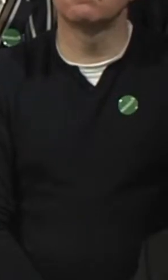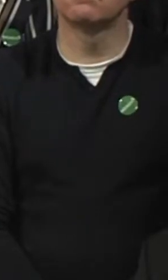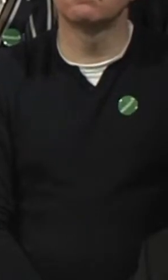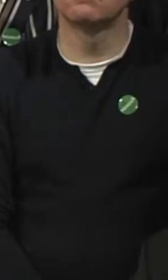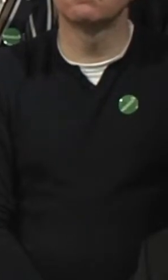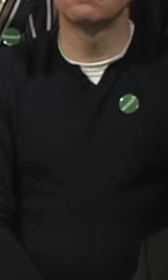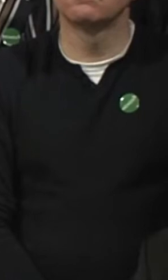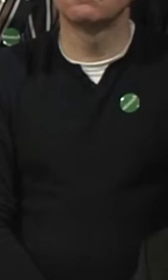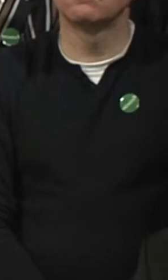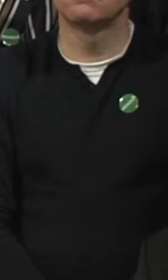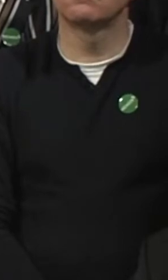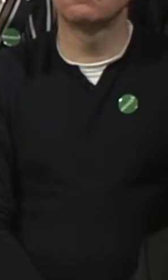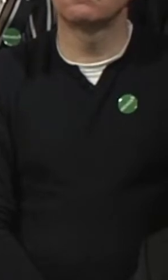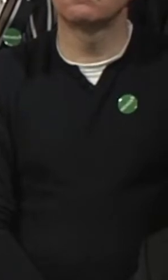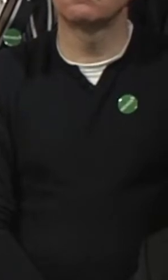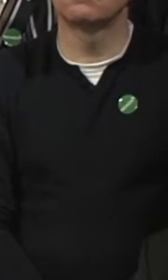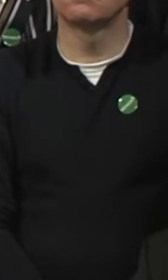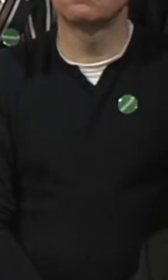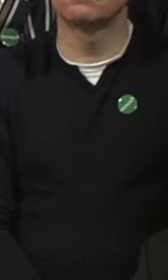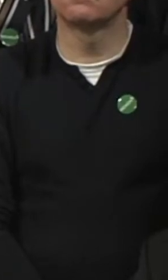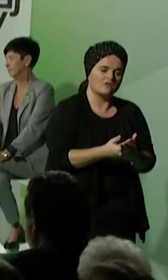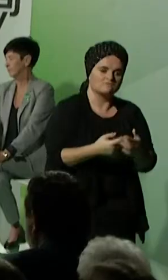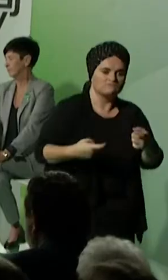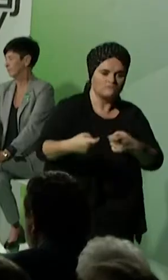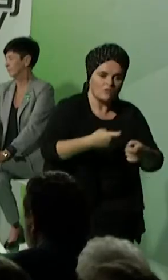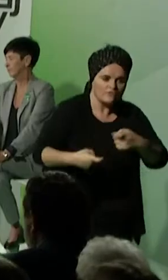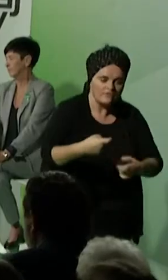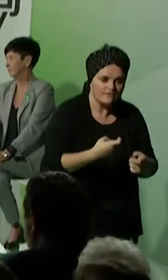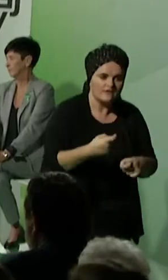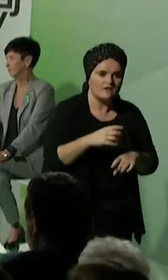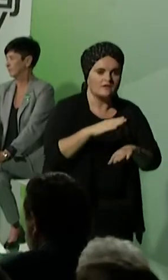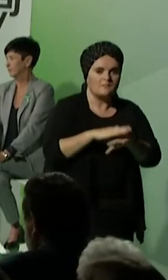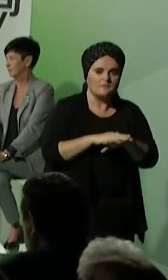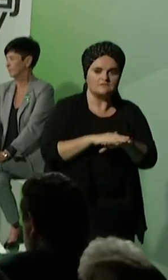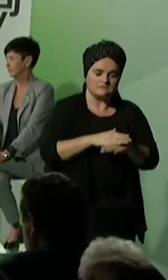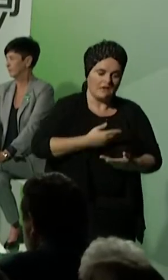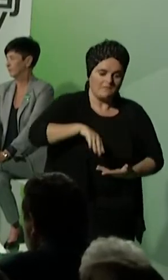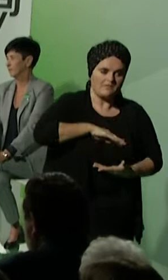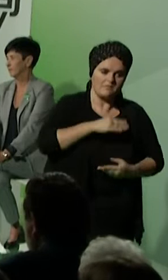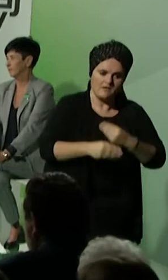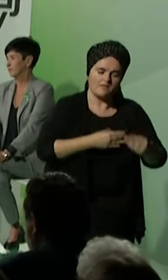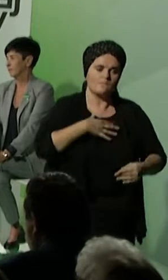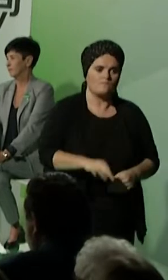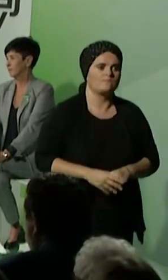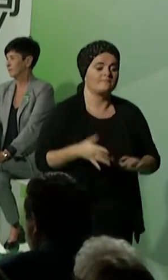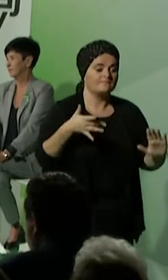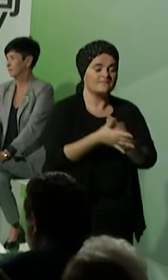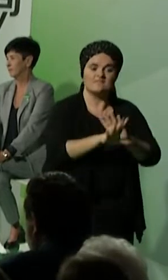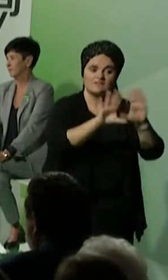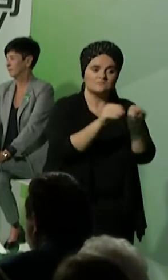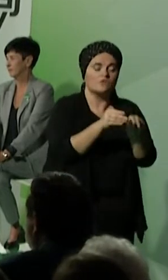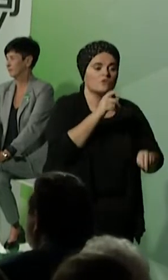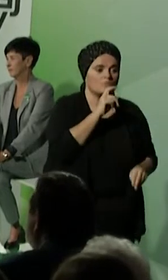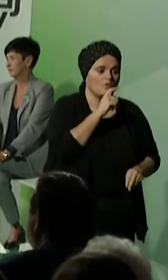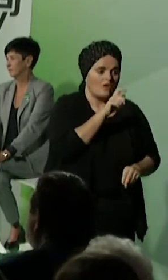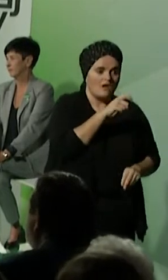dado muestras claras de negociar y su capacidad para hacerlo. En definitiva, alguien que haga